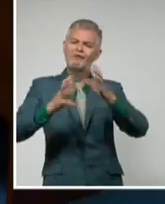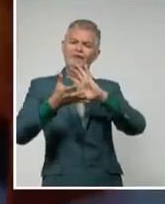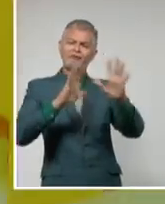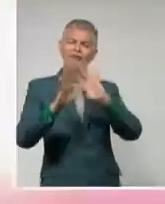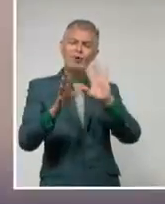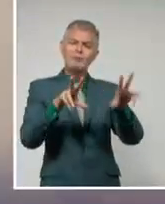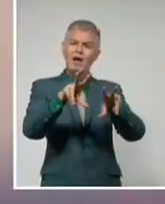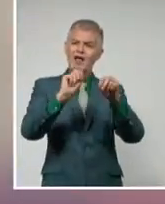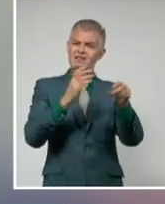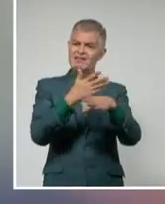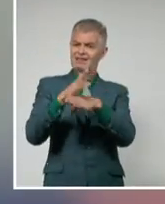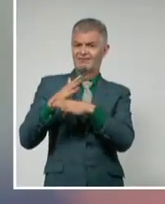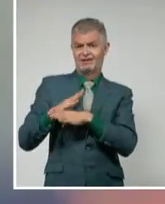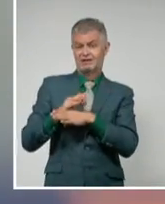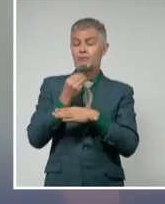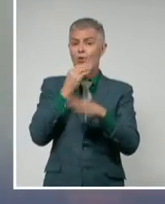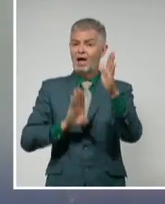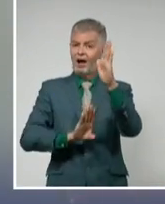para avanzar.